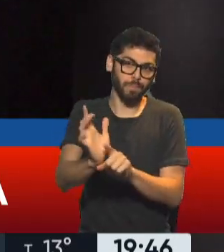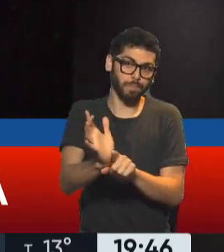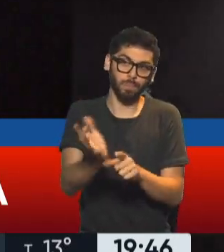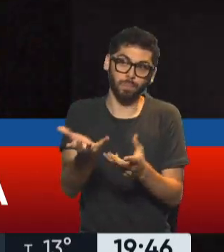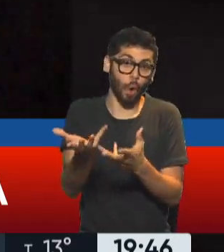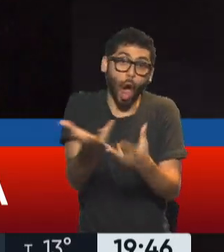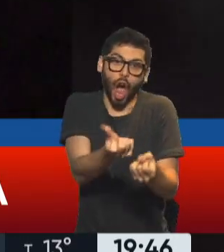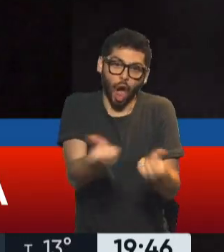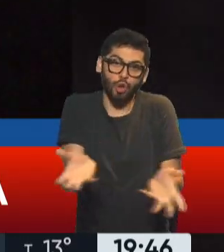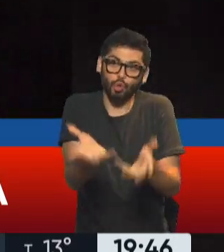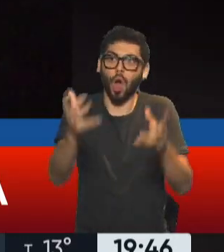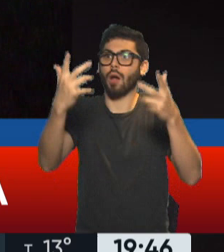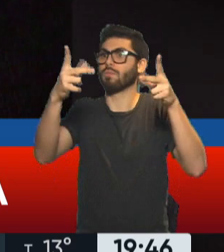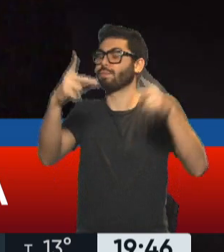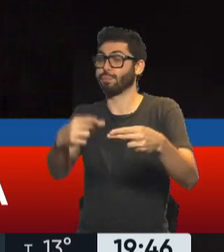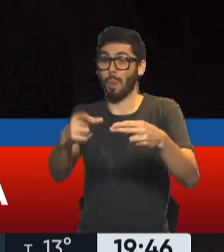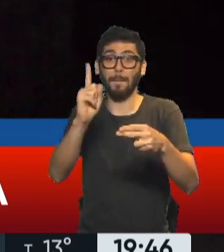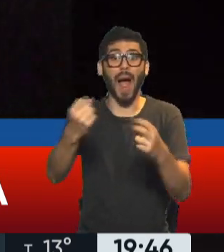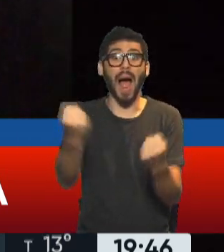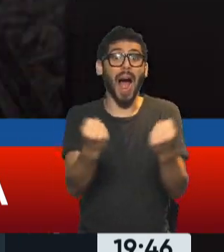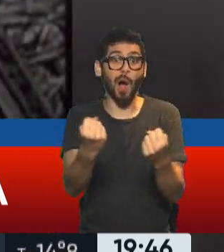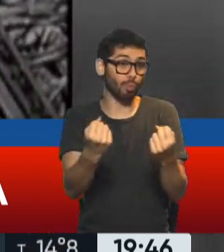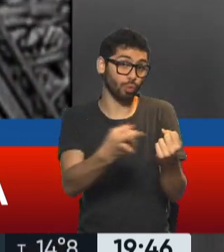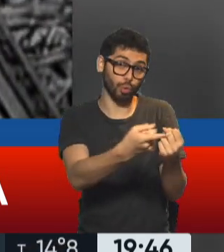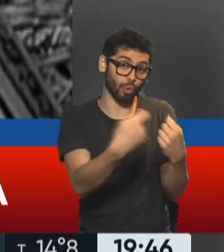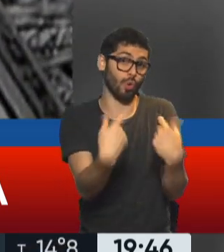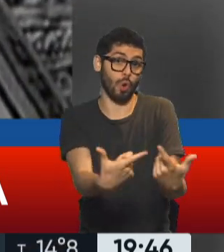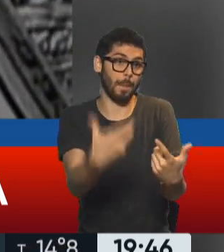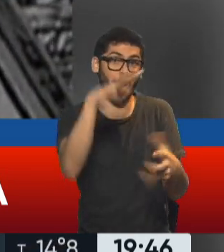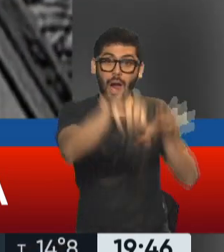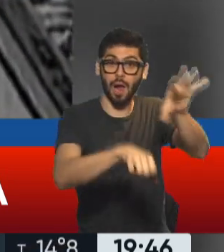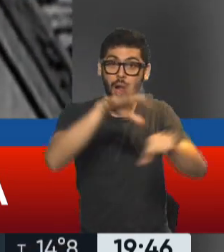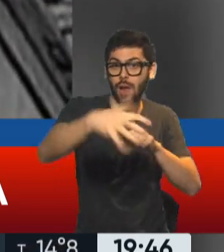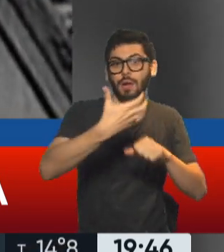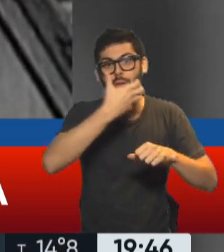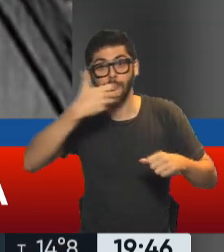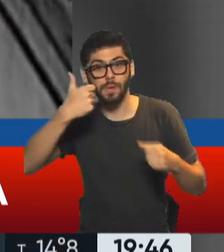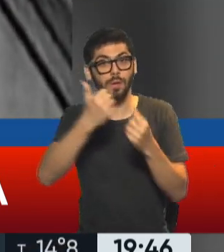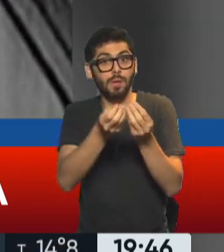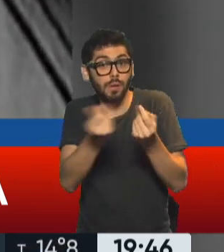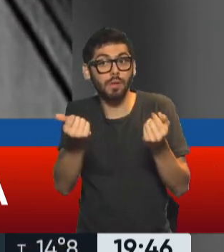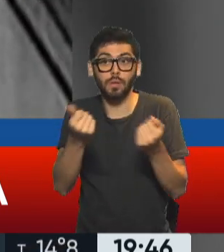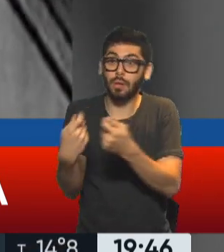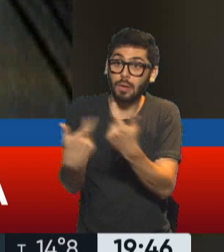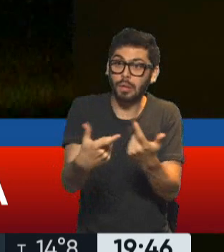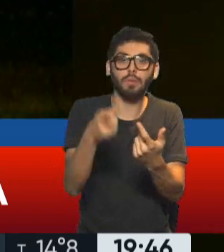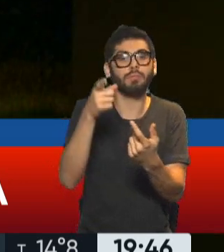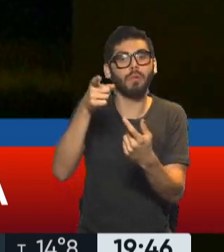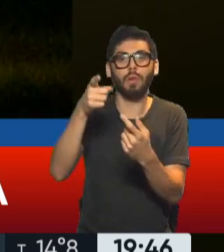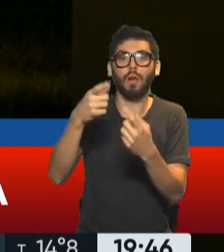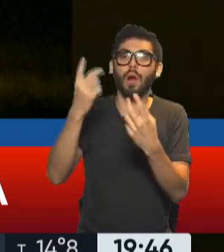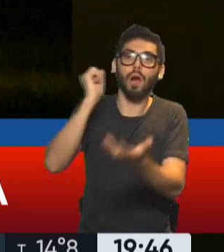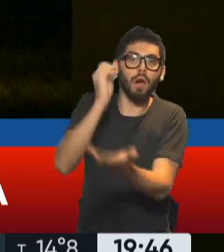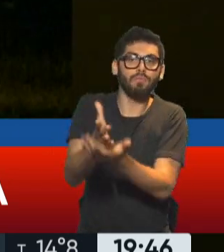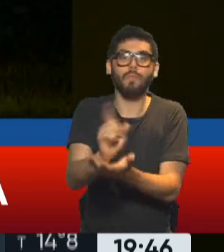apagón y aportar los vehículos utilizados por los represores para los secuestros y desapariciones fueron excluidos de la